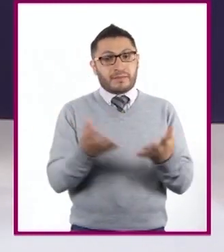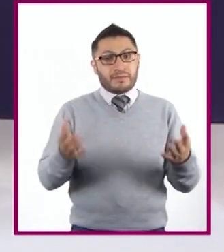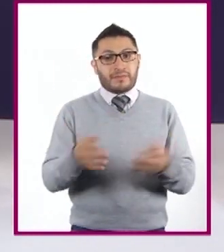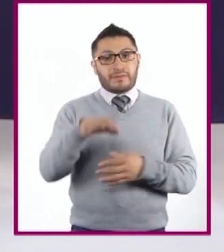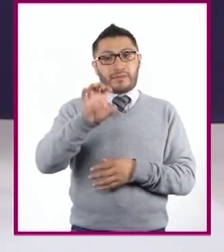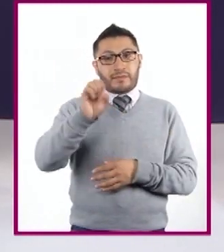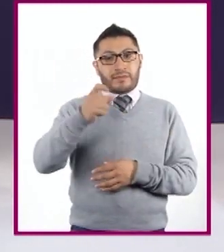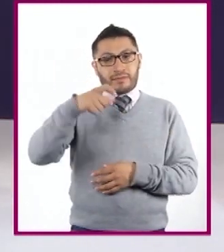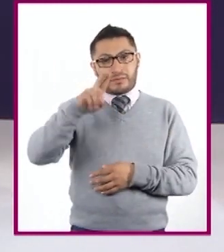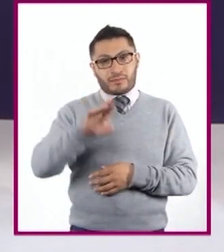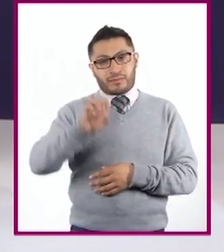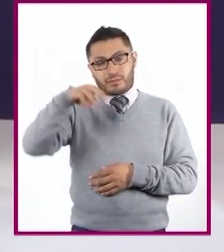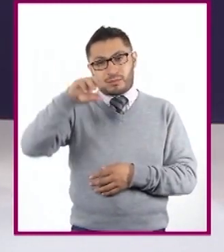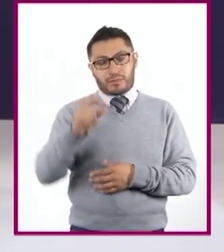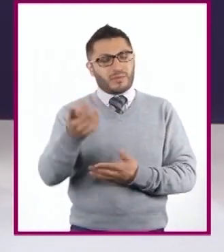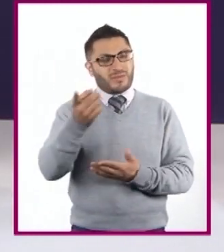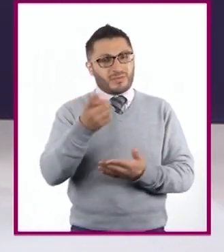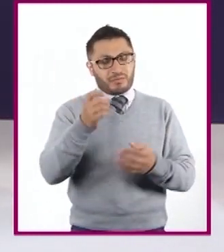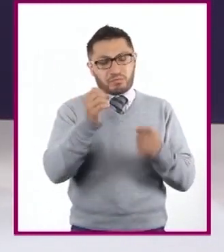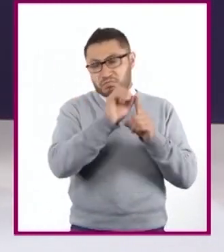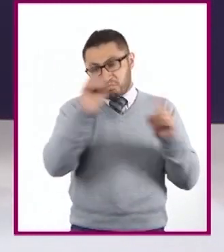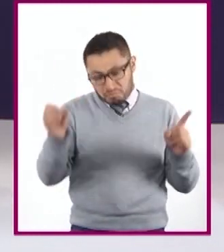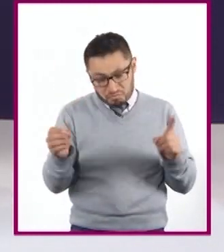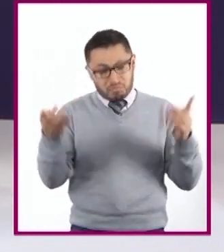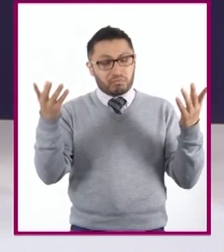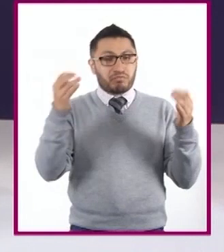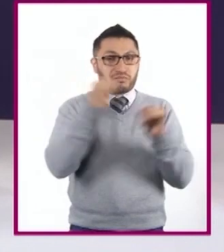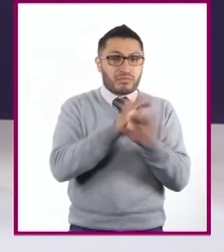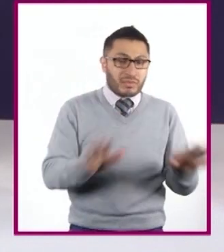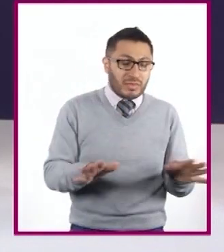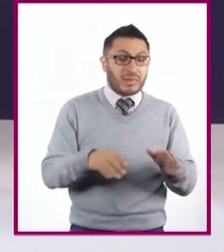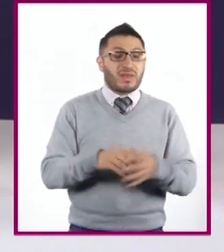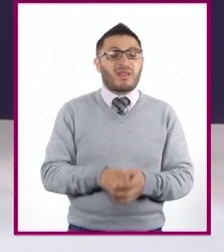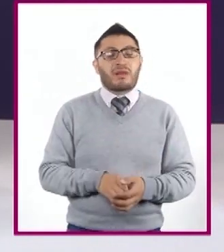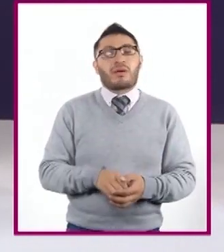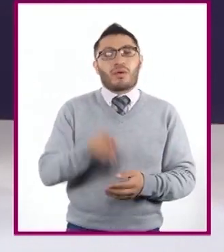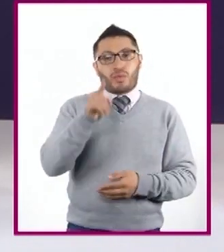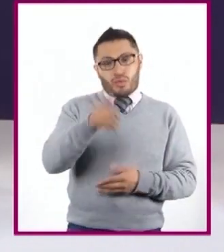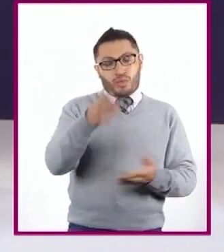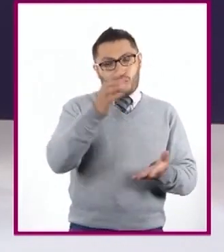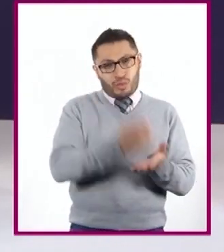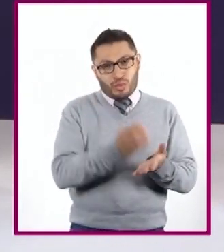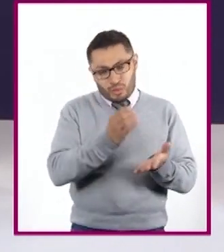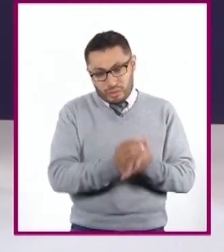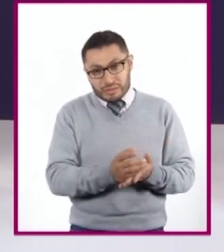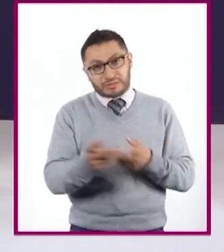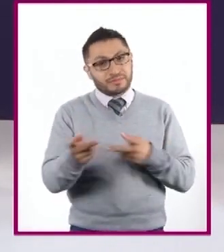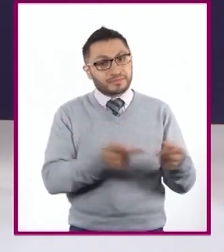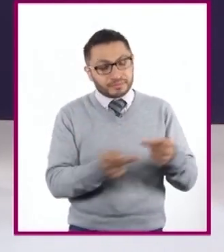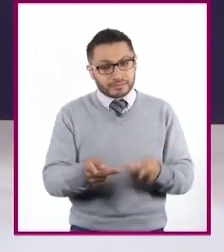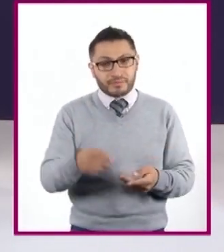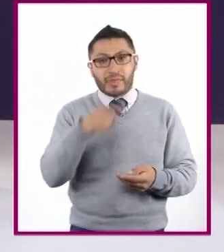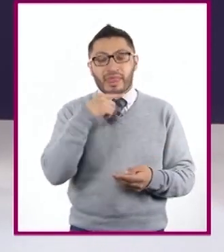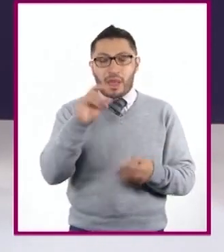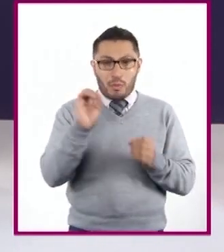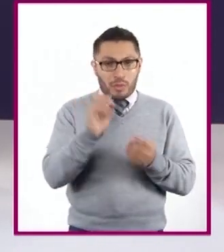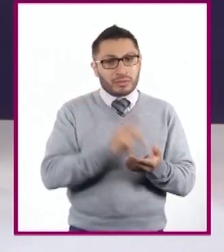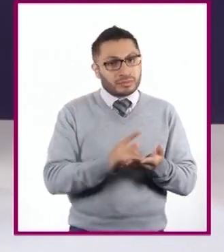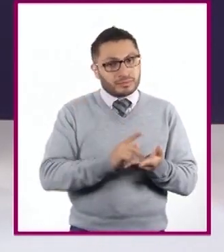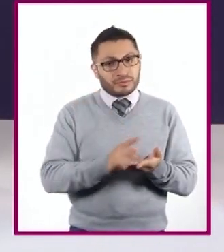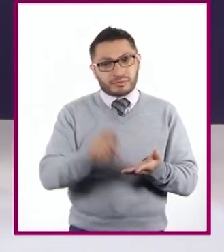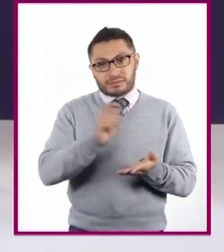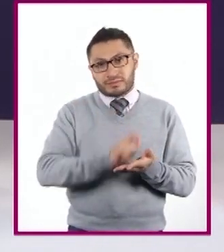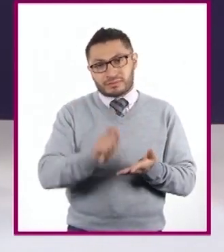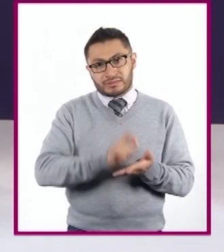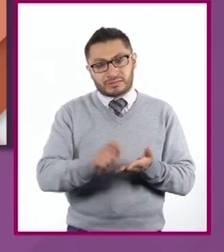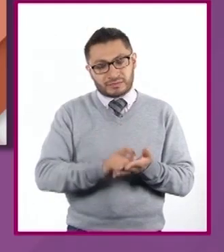esquema que les ayude a definir la información que necesitan. Tengan a la mano su cuaderno, lápiz o bolígrafo para que